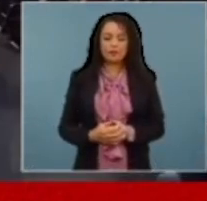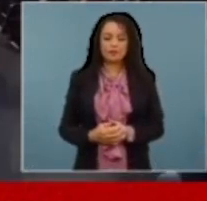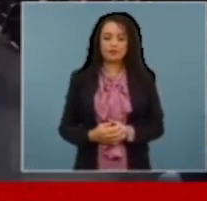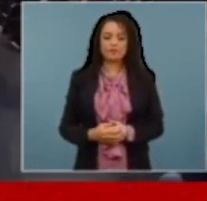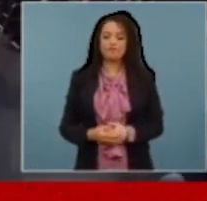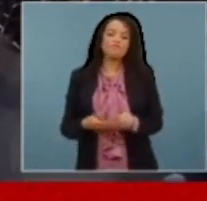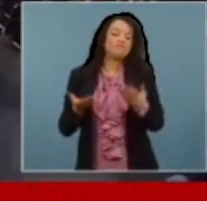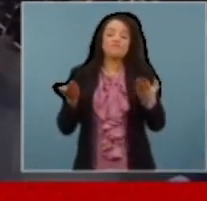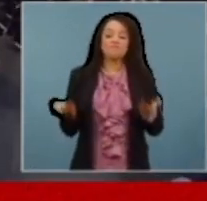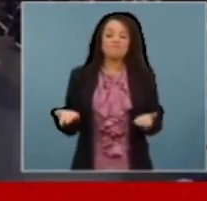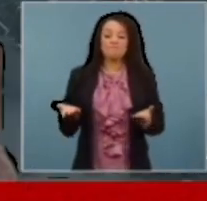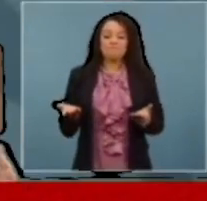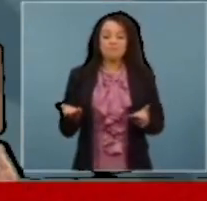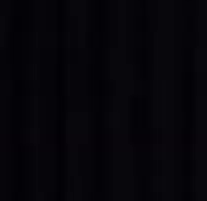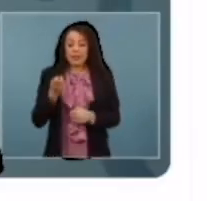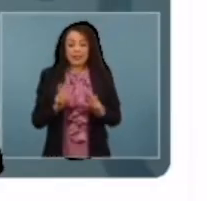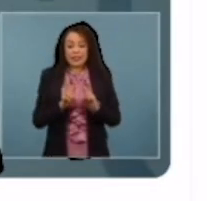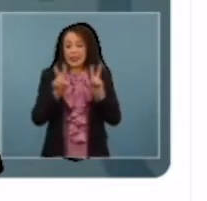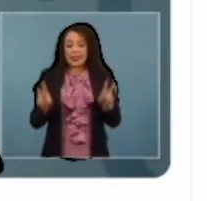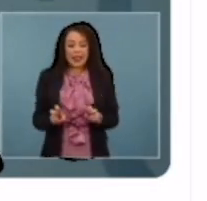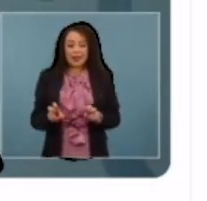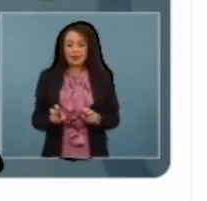que es un asunto